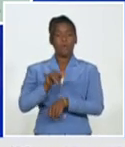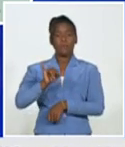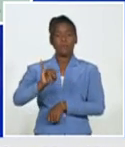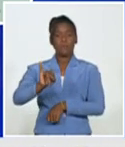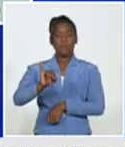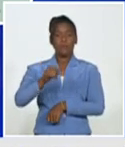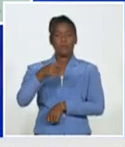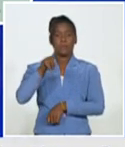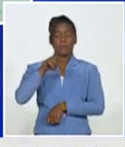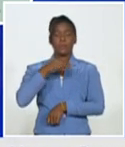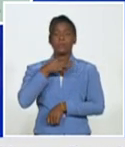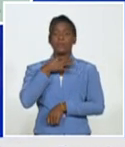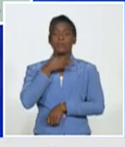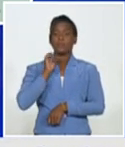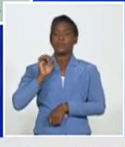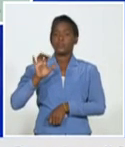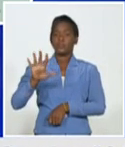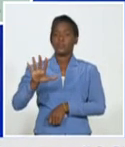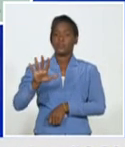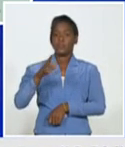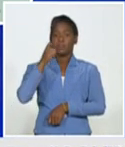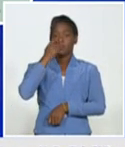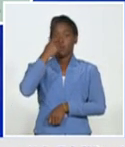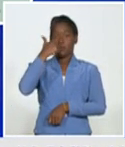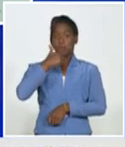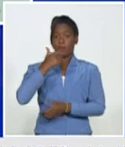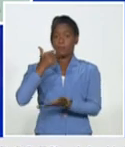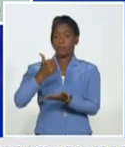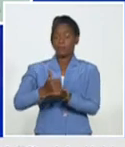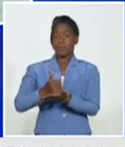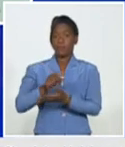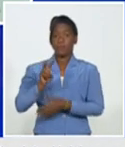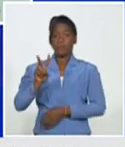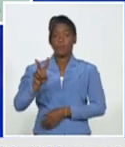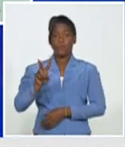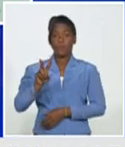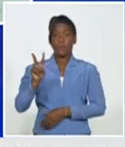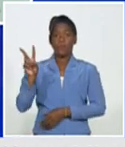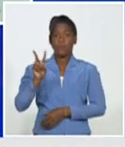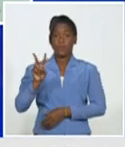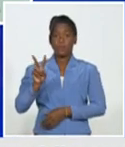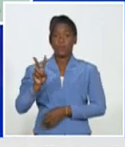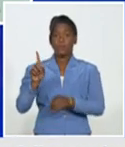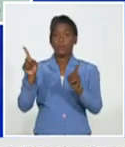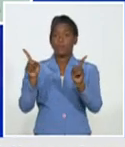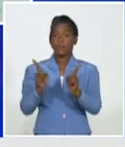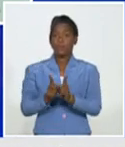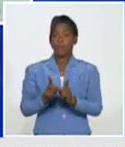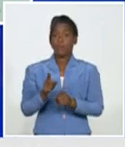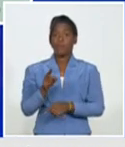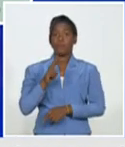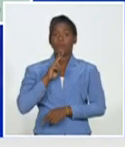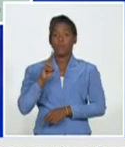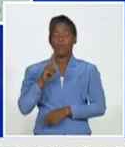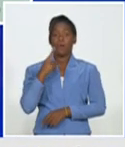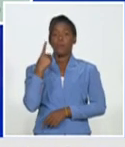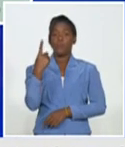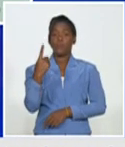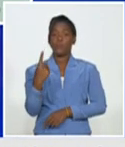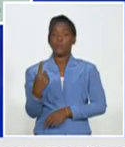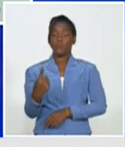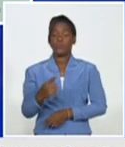5, Ciego Dávila 2 y Venezuela y Baraguá 1 en cada uno. Camagüey